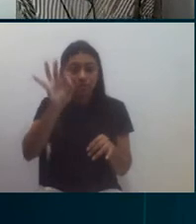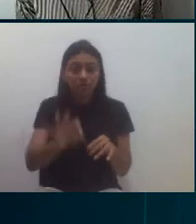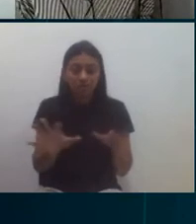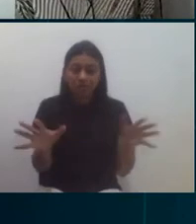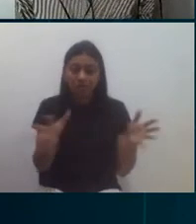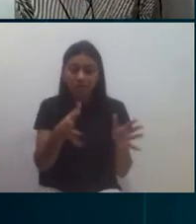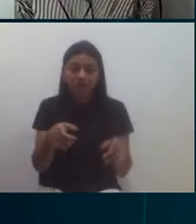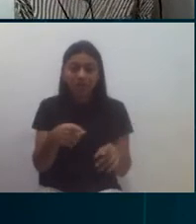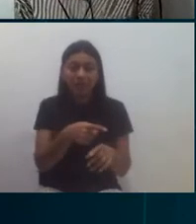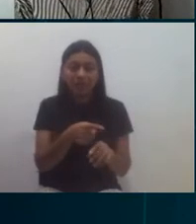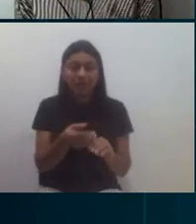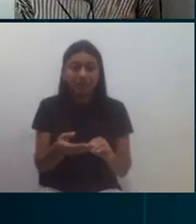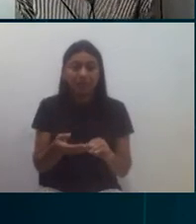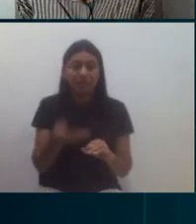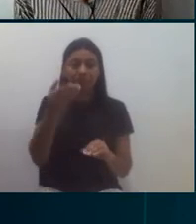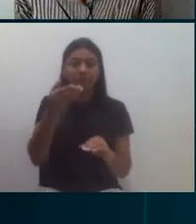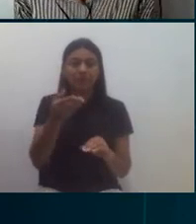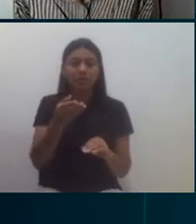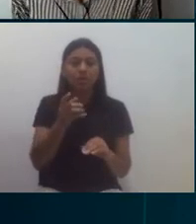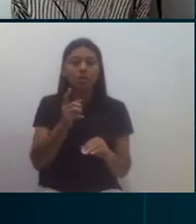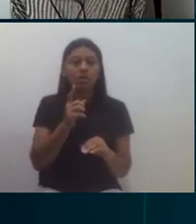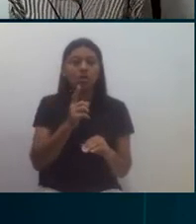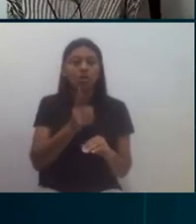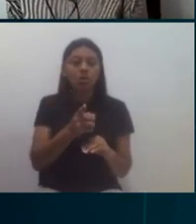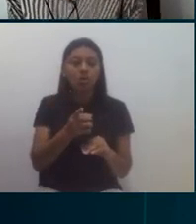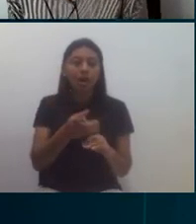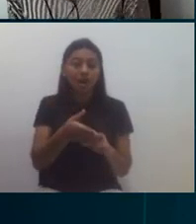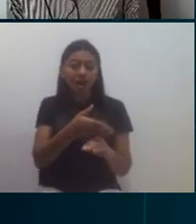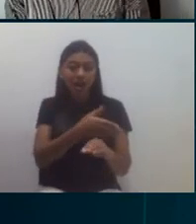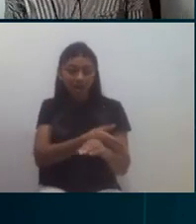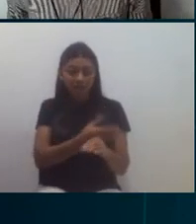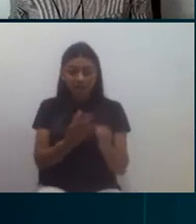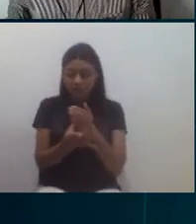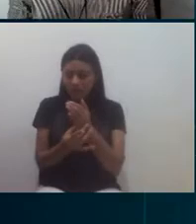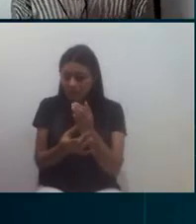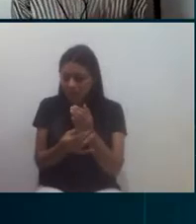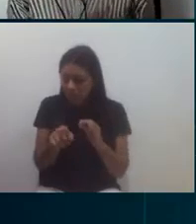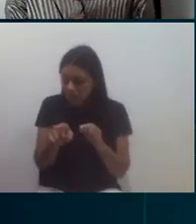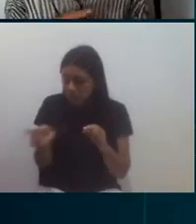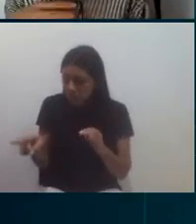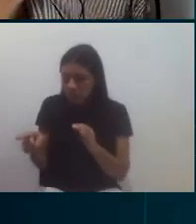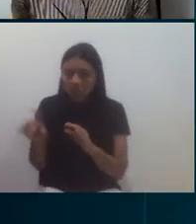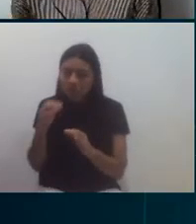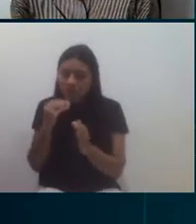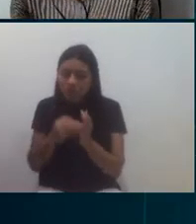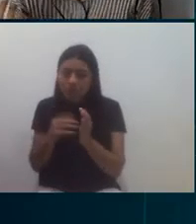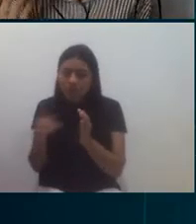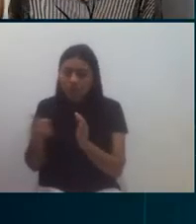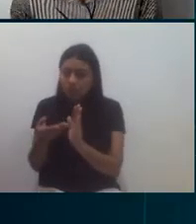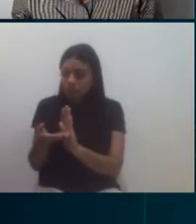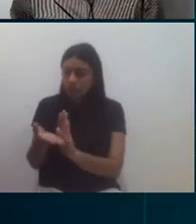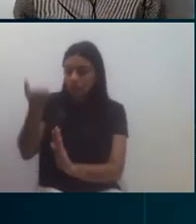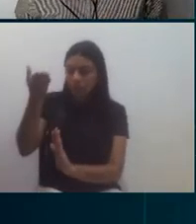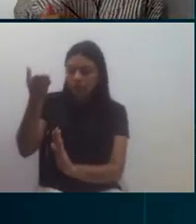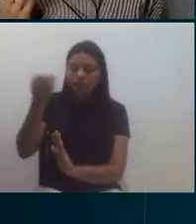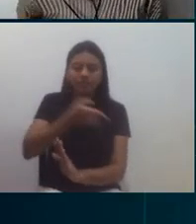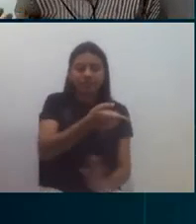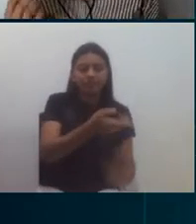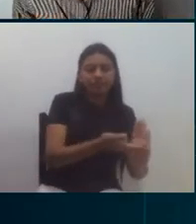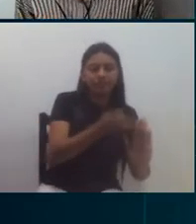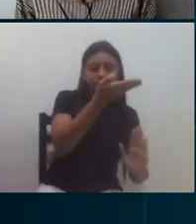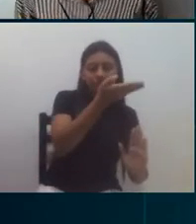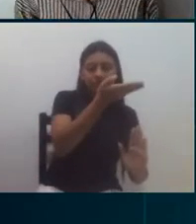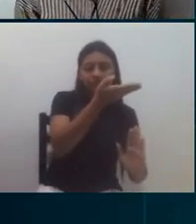da por el precio de la materia prima, ¿cierto? Entonces se están buscando unas materias primas